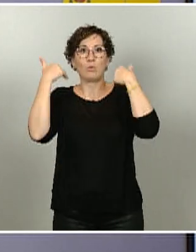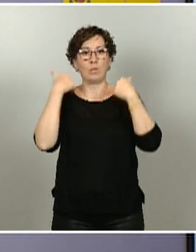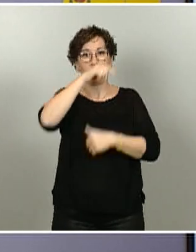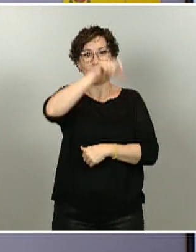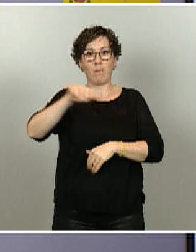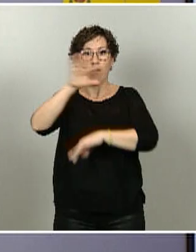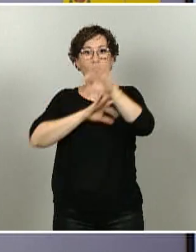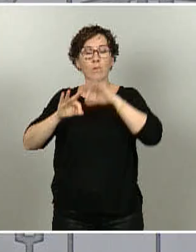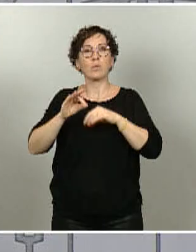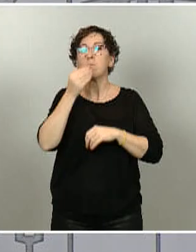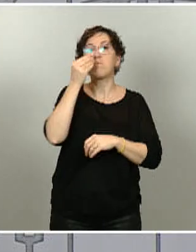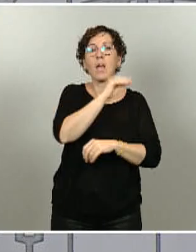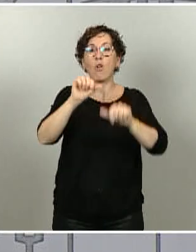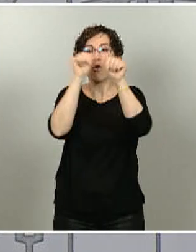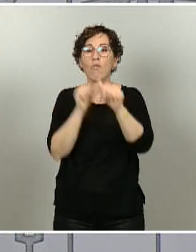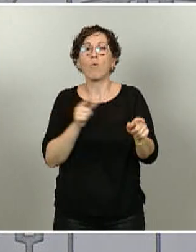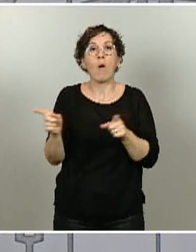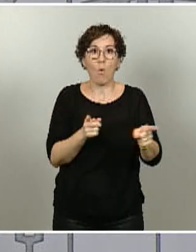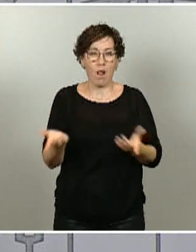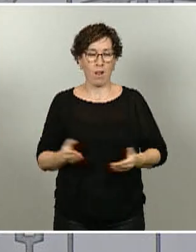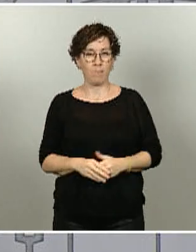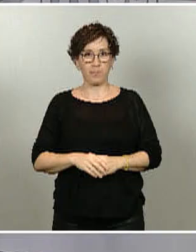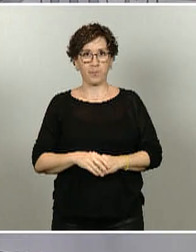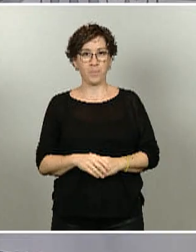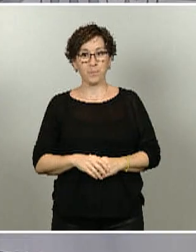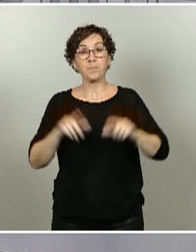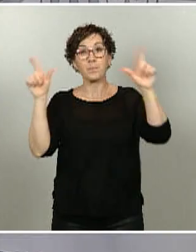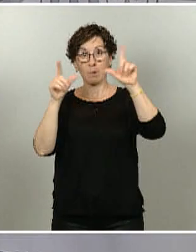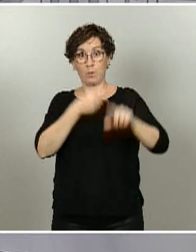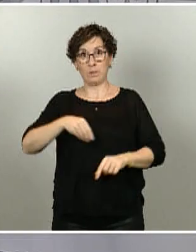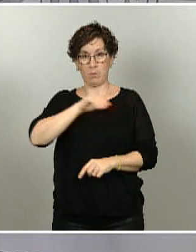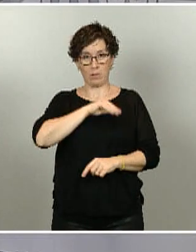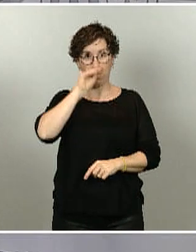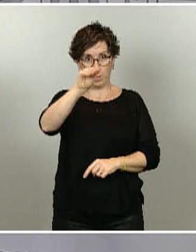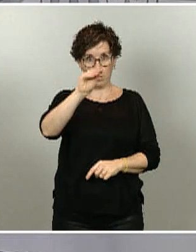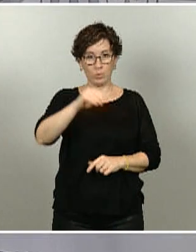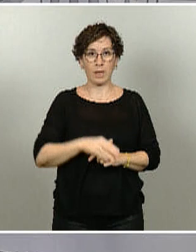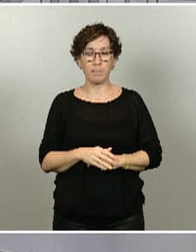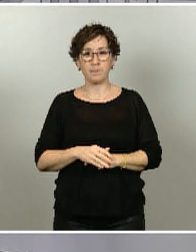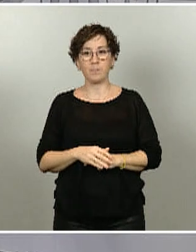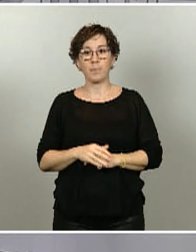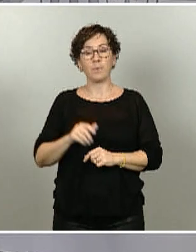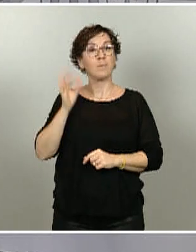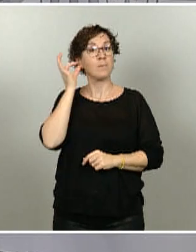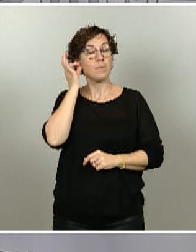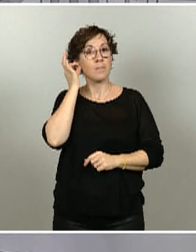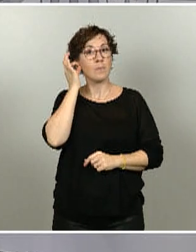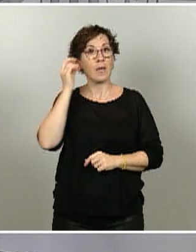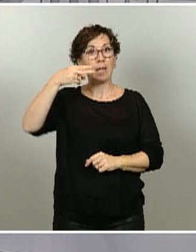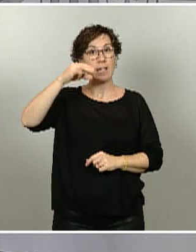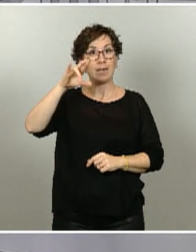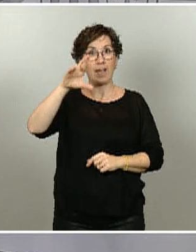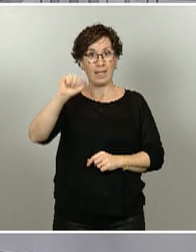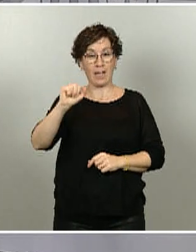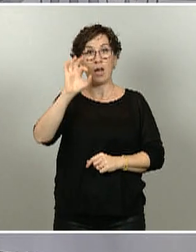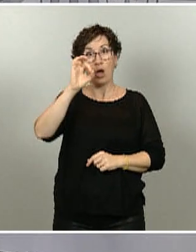mecanismo más adecuado. Televisión Española le pregunta que María Neira, de la Organización Mundial de la Salud, ha dicho en televisión respecto